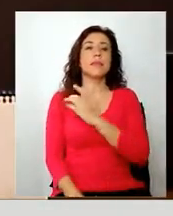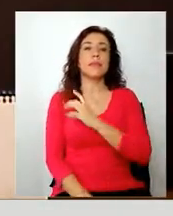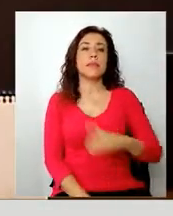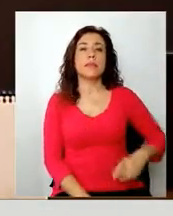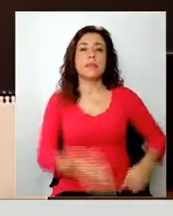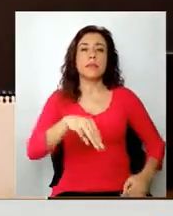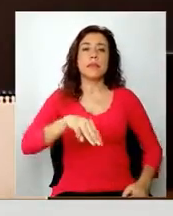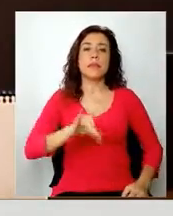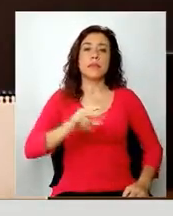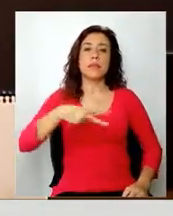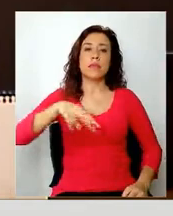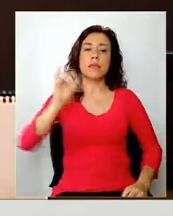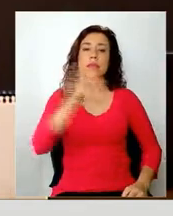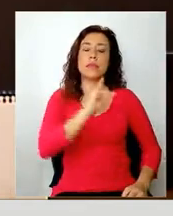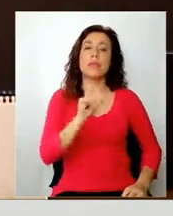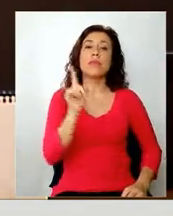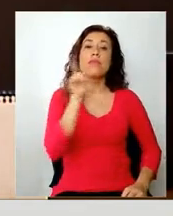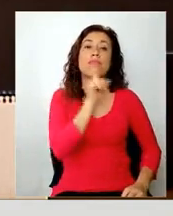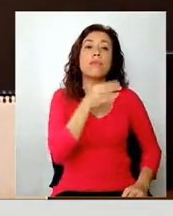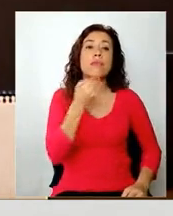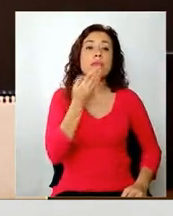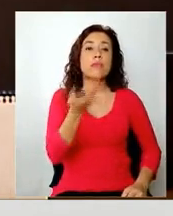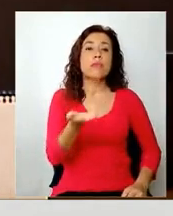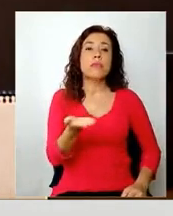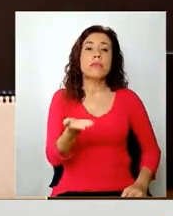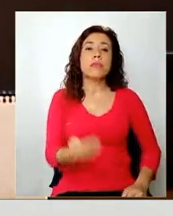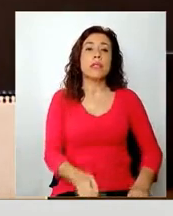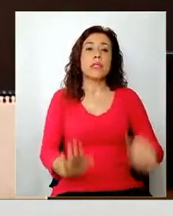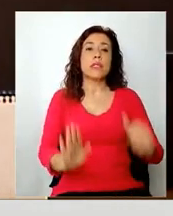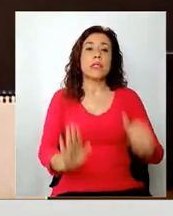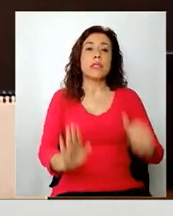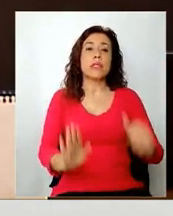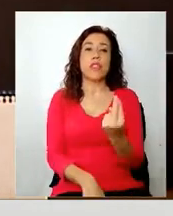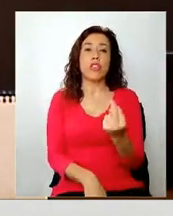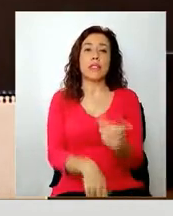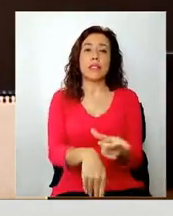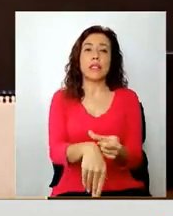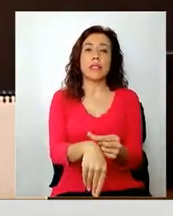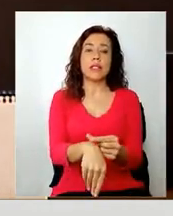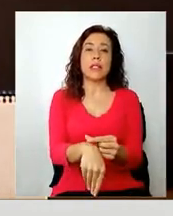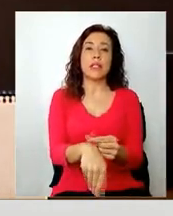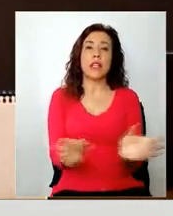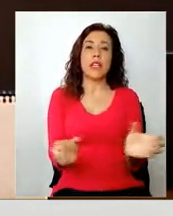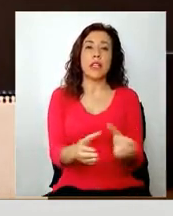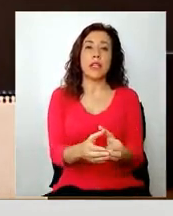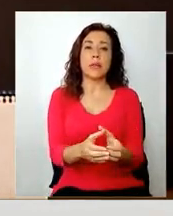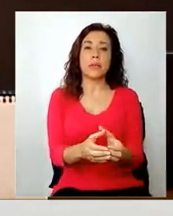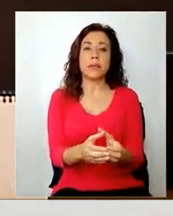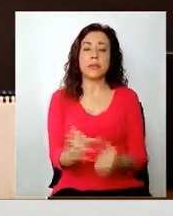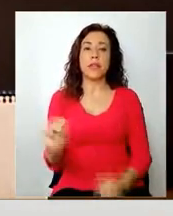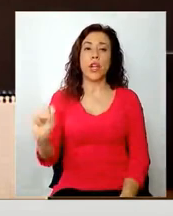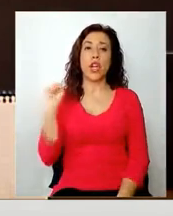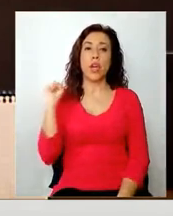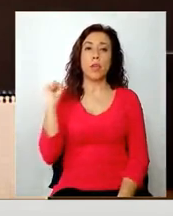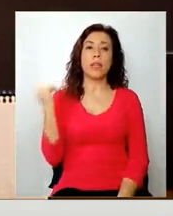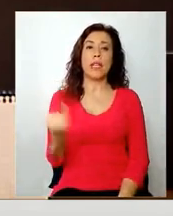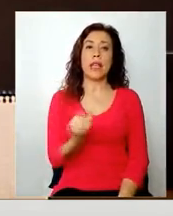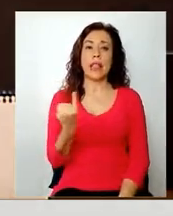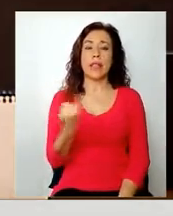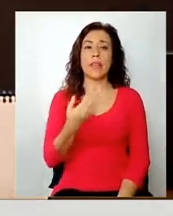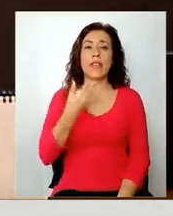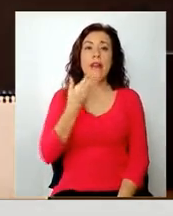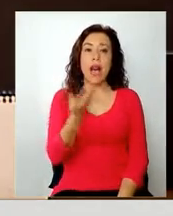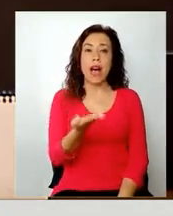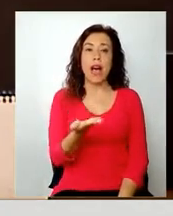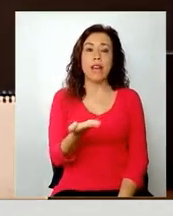sí finalmente corresponde el uso de la palabra hasta por seis minutos doce segundos al comité del partido comunista e independientes tienen en primer lugar la palabra